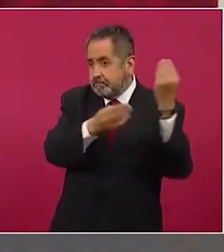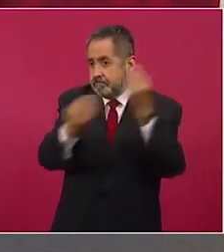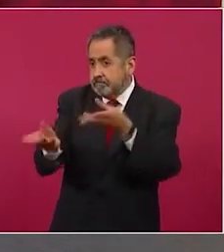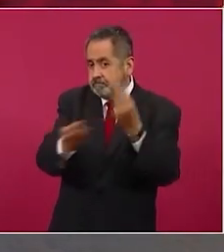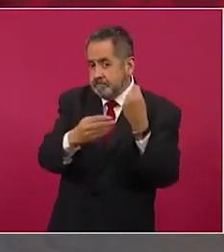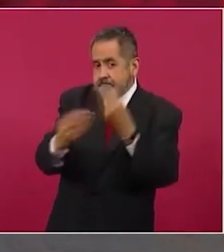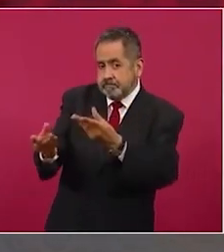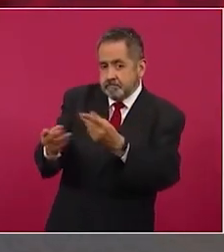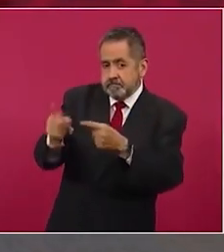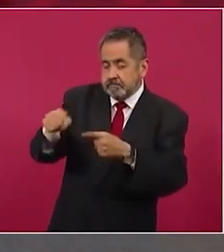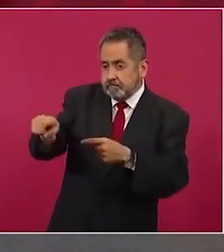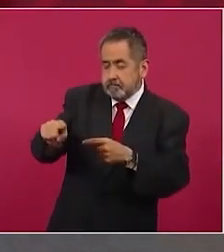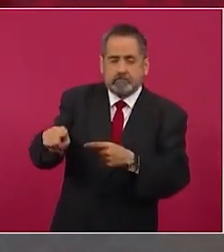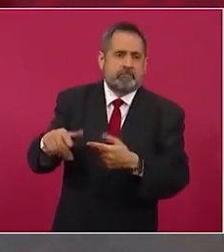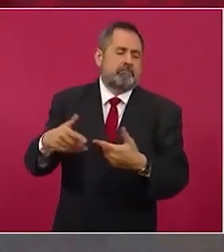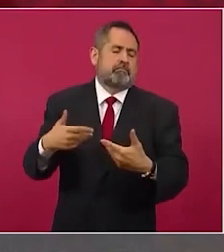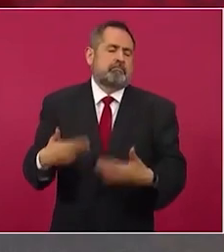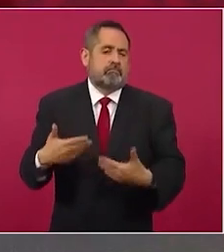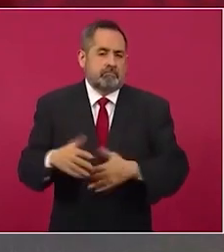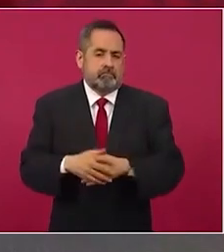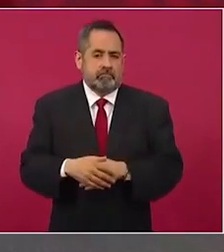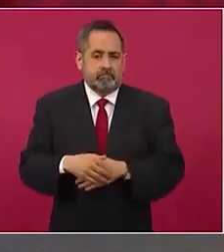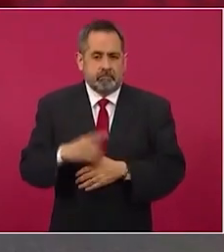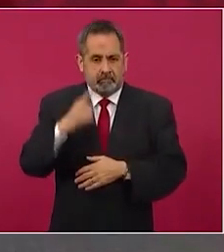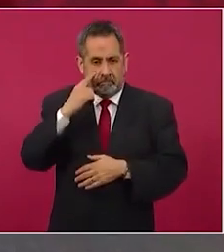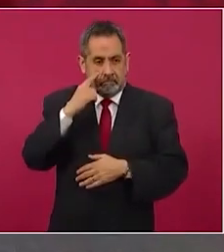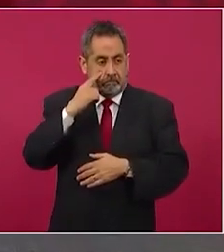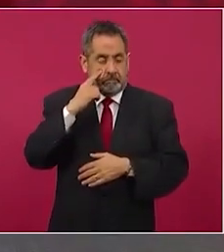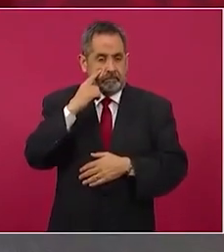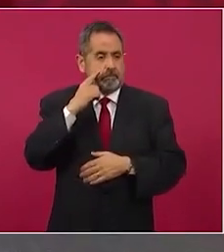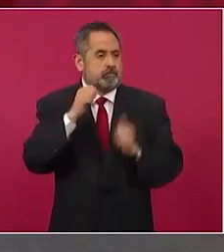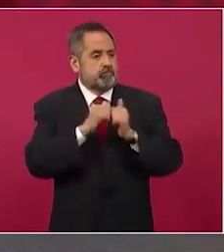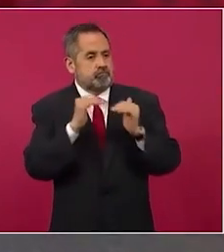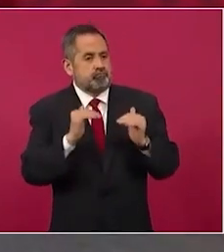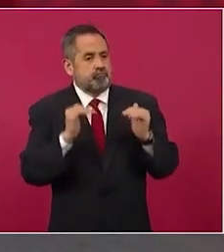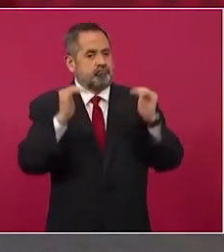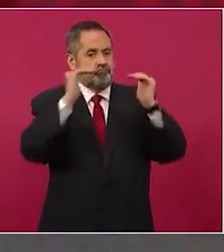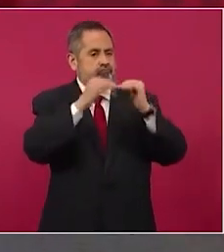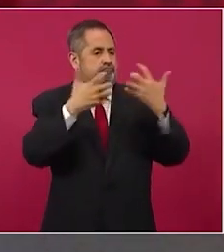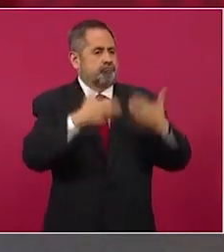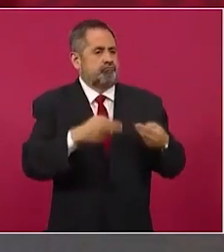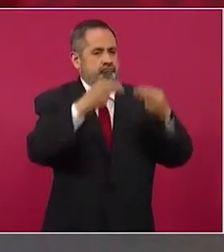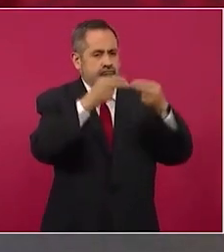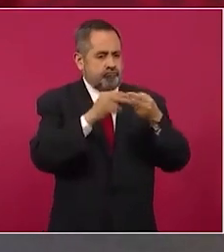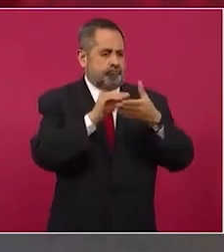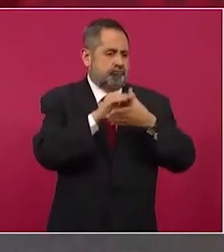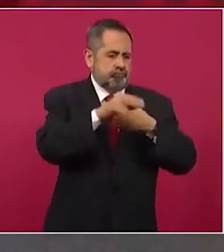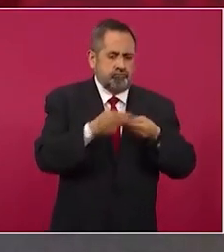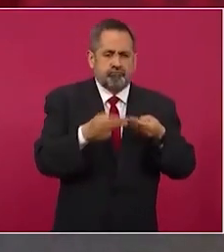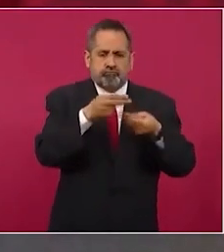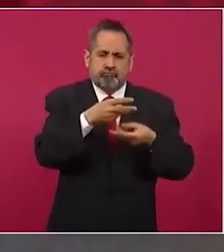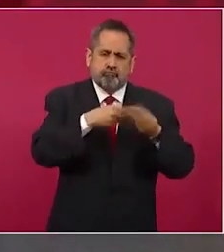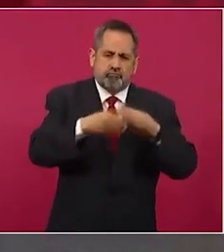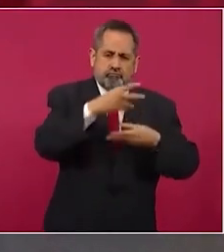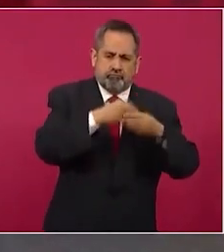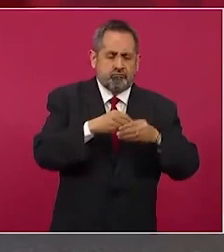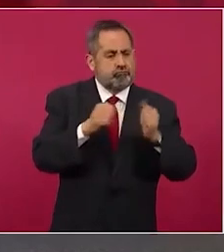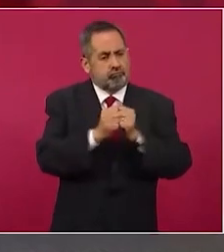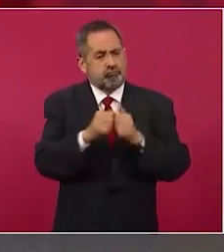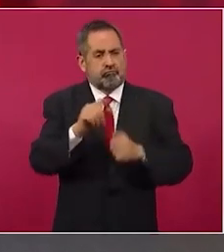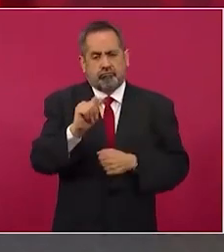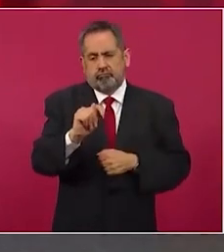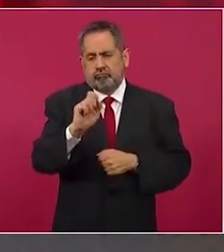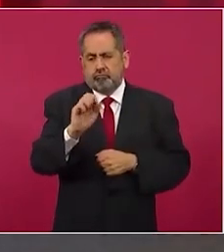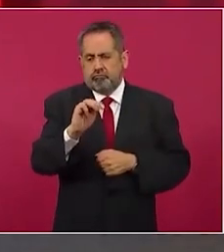Entonces, arriba es esa inversión que llega por el tratado.